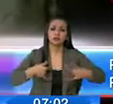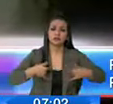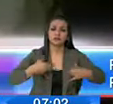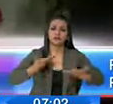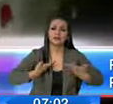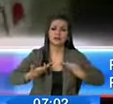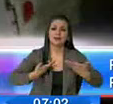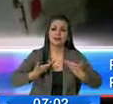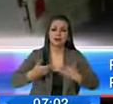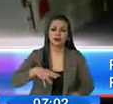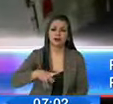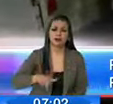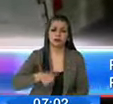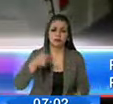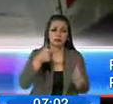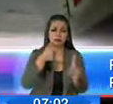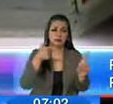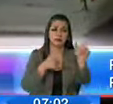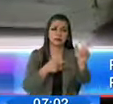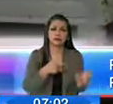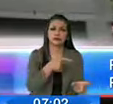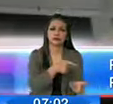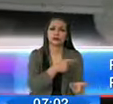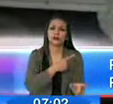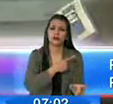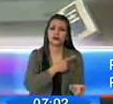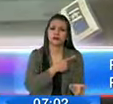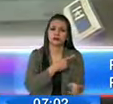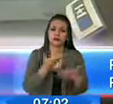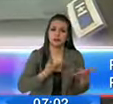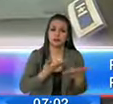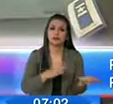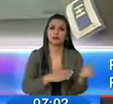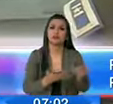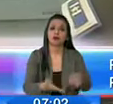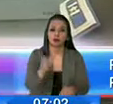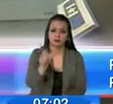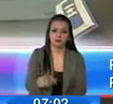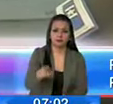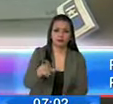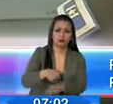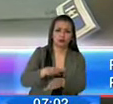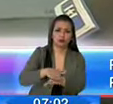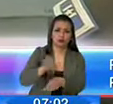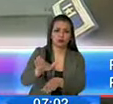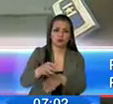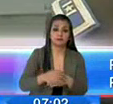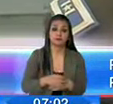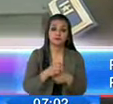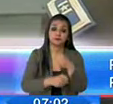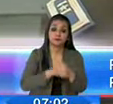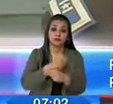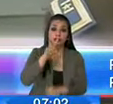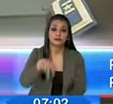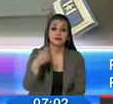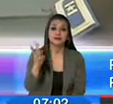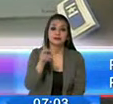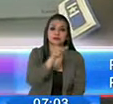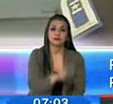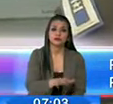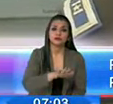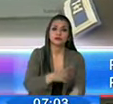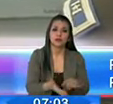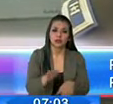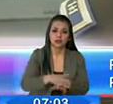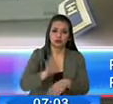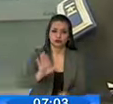Un tiro en la cabeza acabó con la vida del propietario del local de víveres. Por un asesinato que se dio en el año 2016 y estamos obviamente todas las